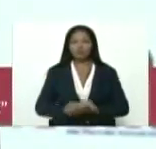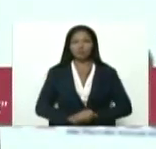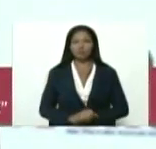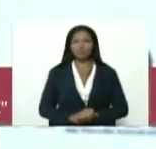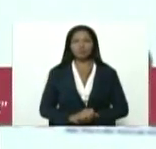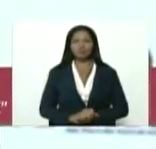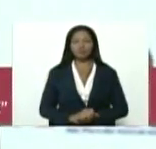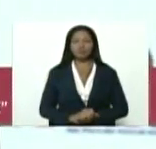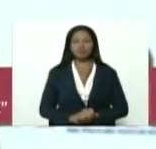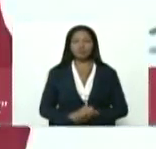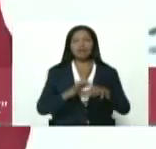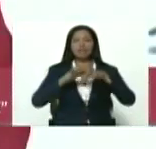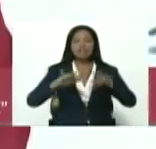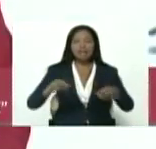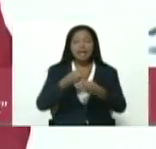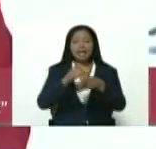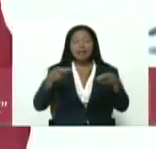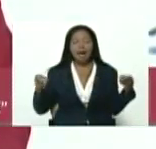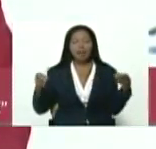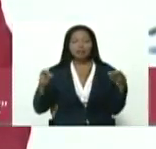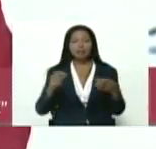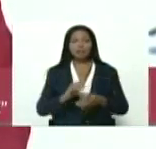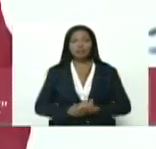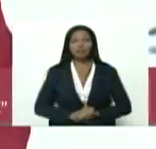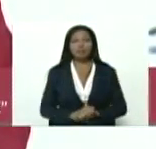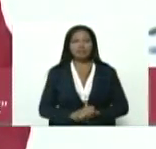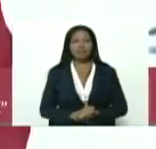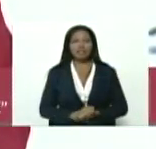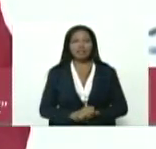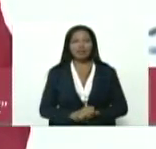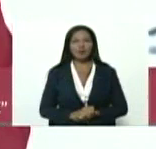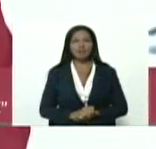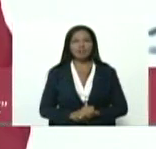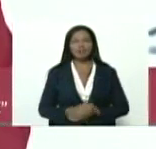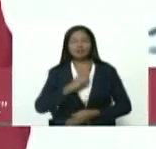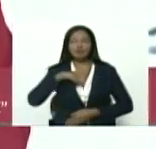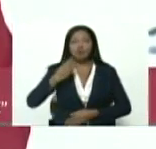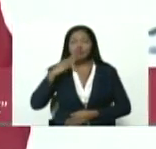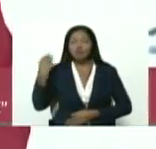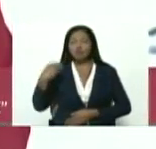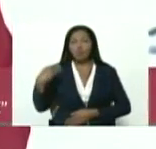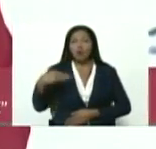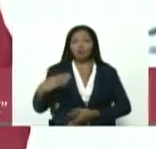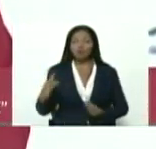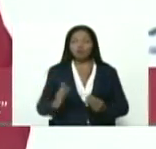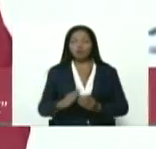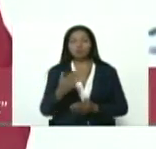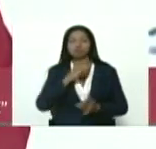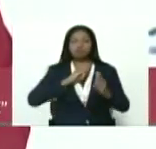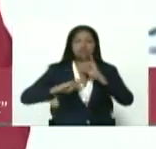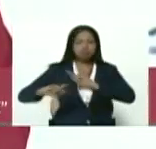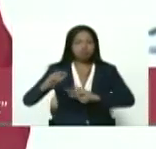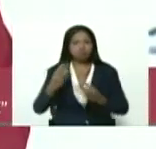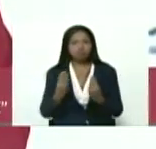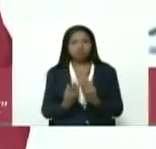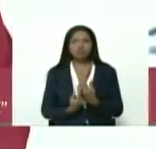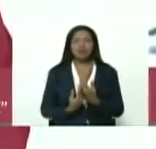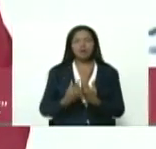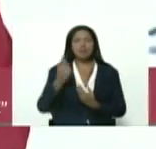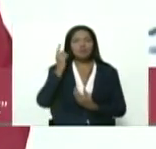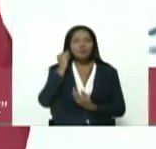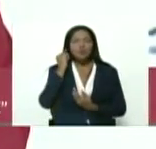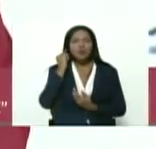A la secretaria general de nuestra juventud, la querida camarada